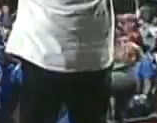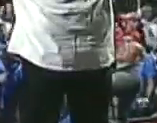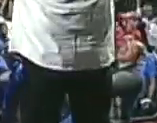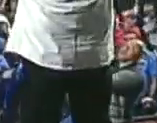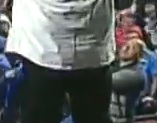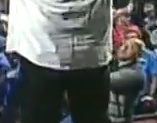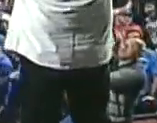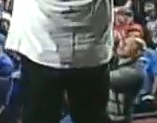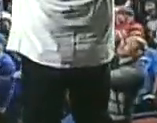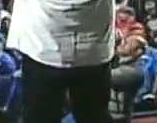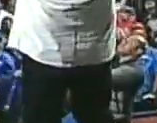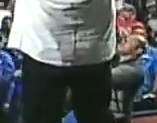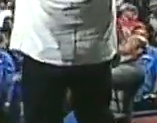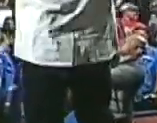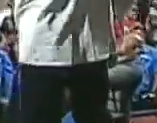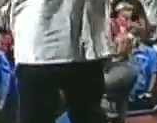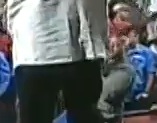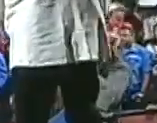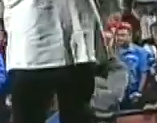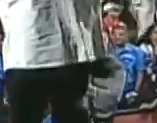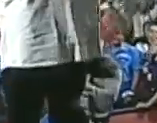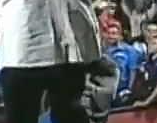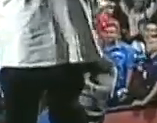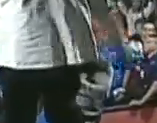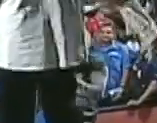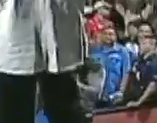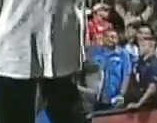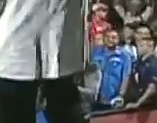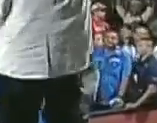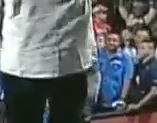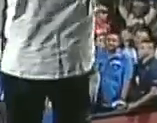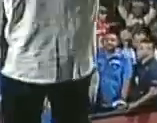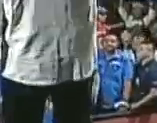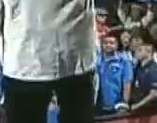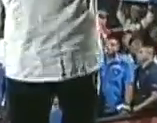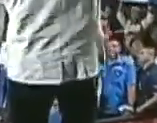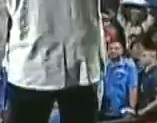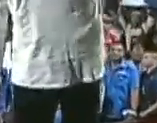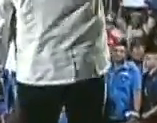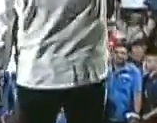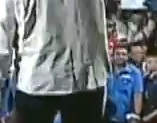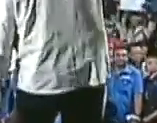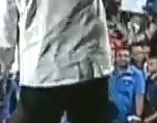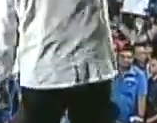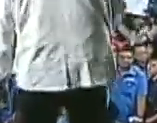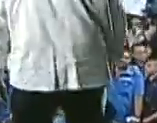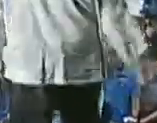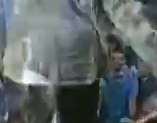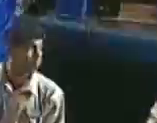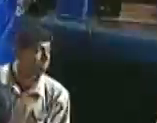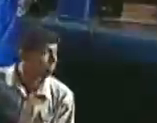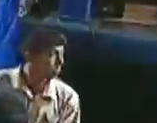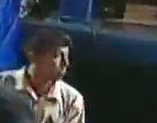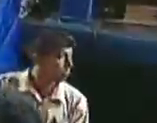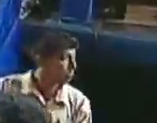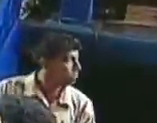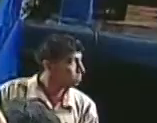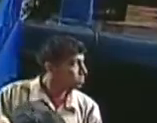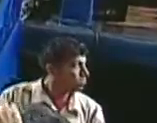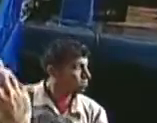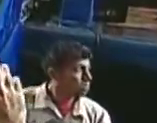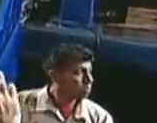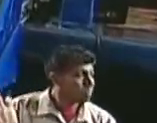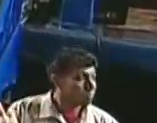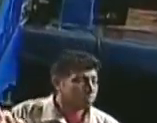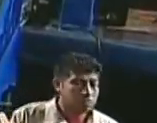el Consejo Nacional Electoral para inscribir su candidatura y presentar su plan de gobierno, el cual ha dicho ya tiene prácticamente